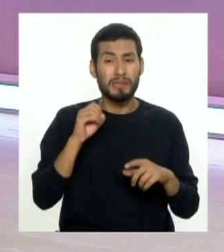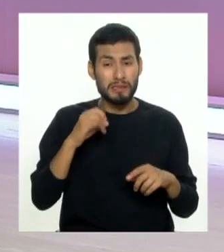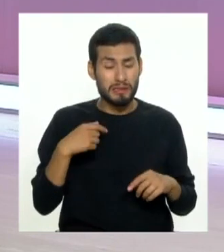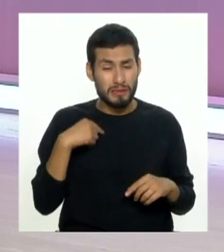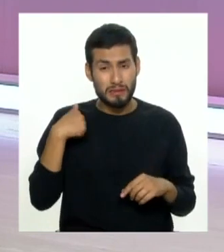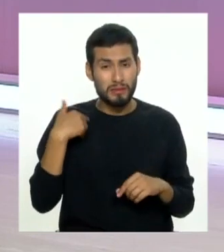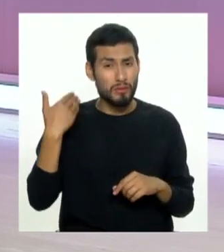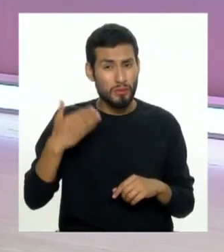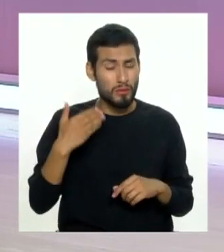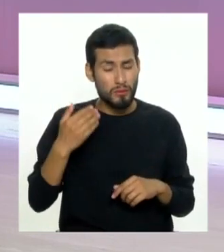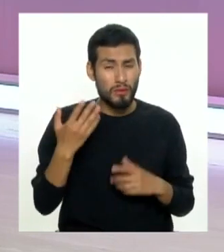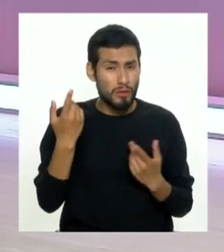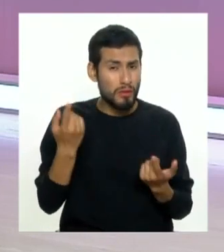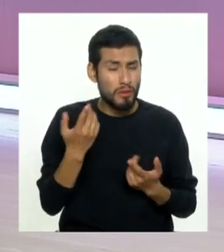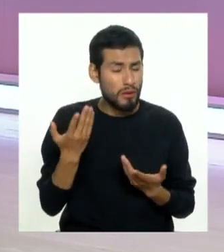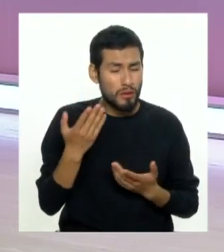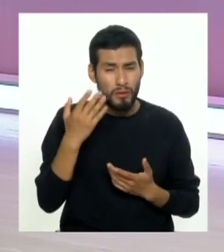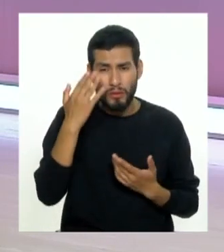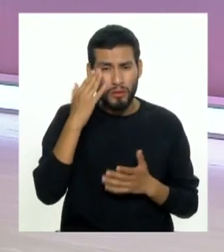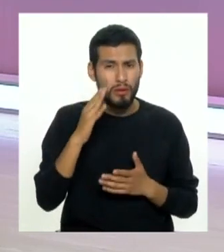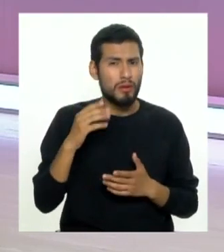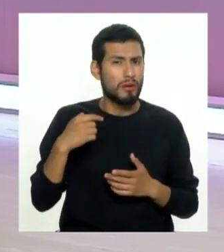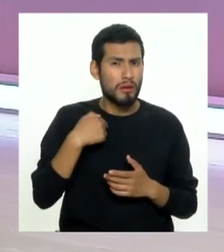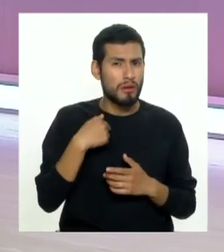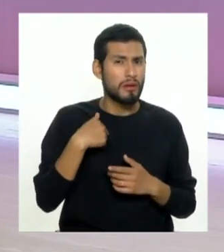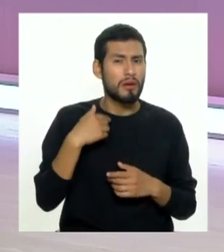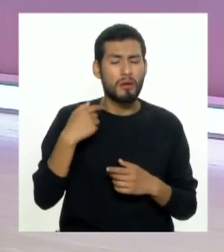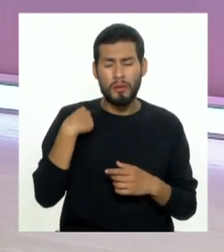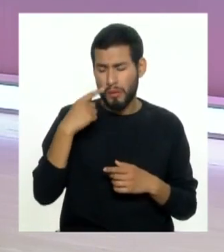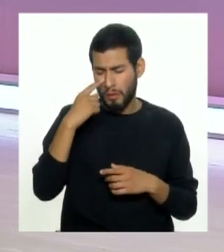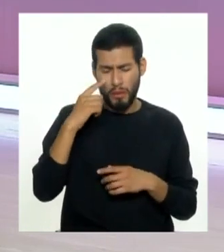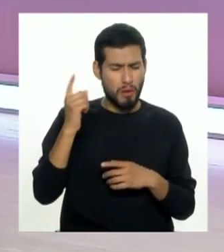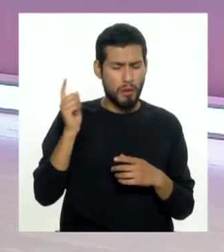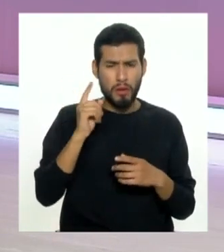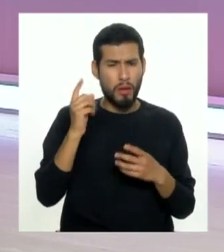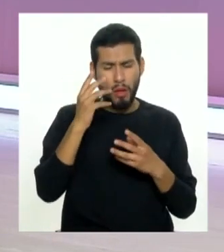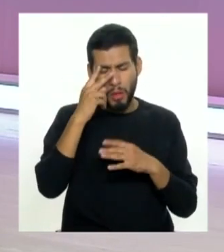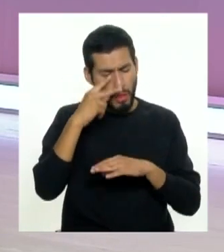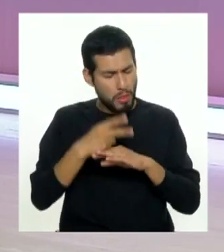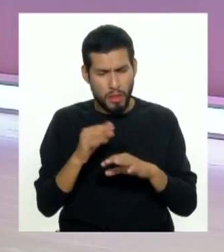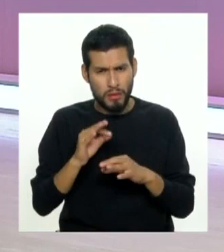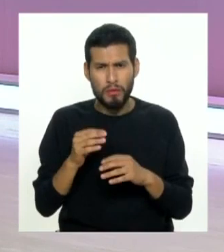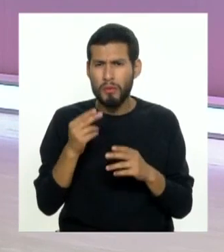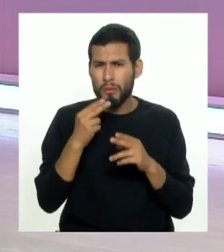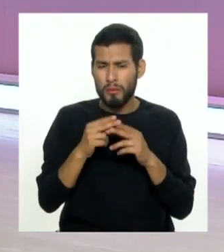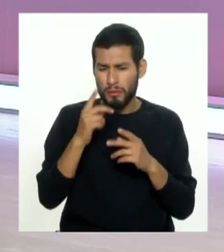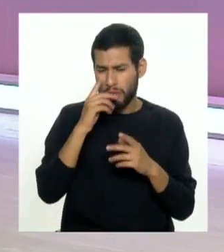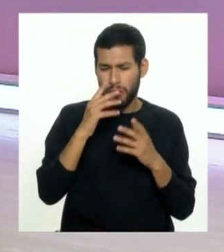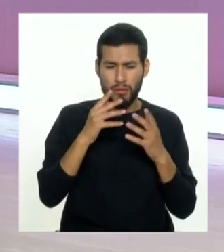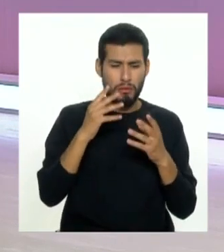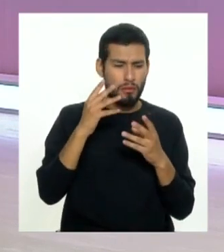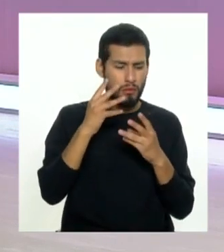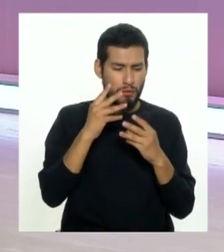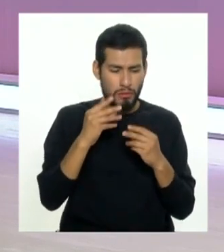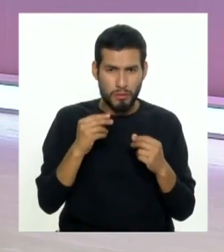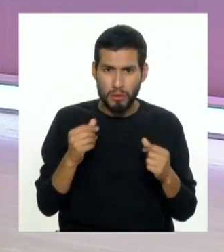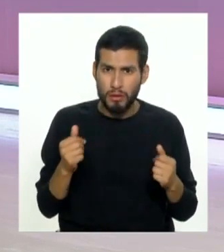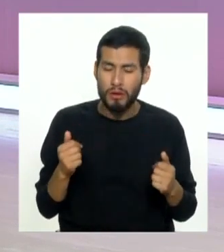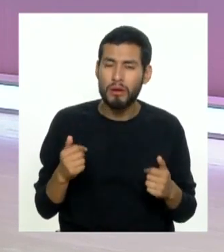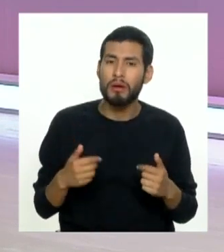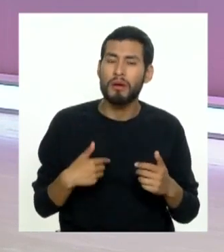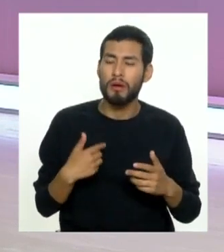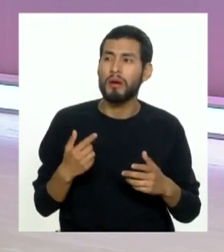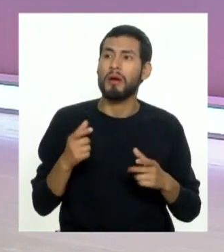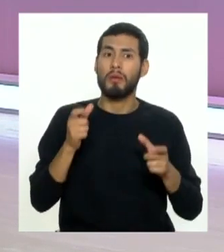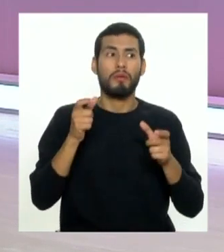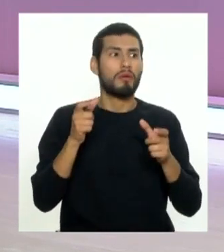siento solamente eso y no pierdo el conocimiento, ¿no? Y a veces son segundos y se me pasa, pero ya me pongo en